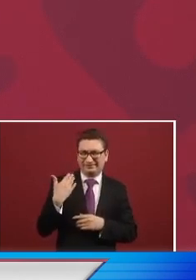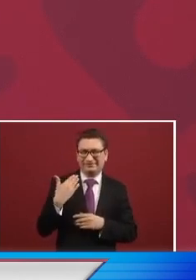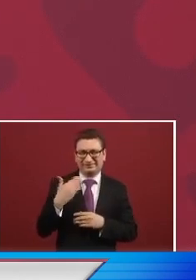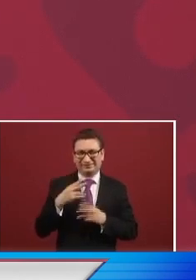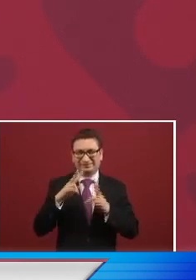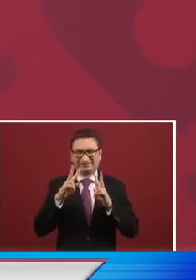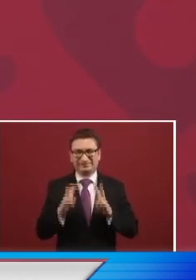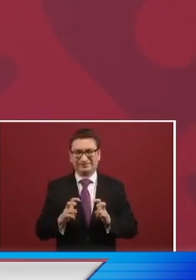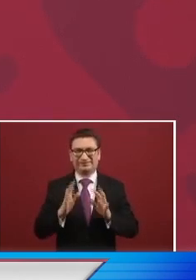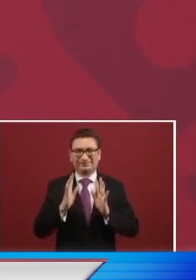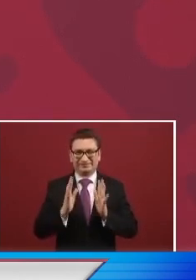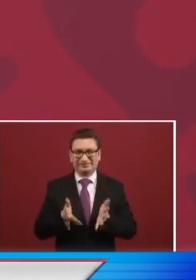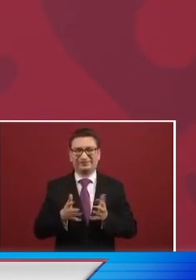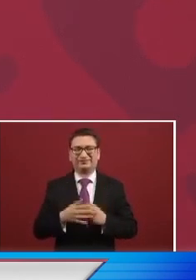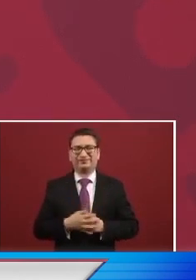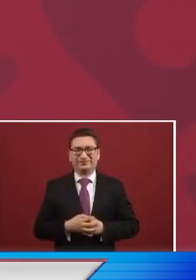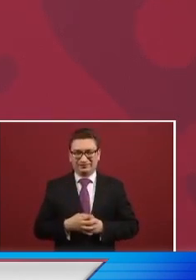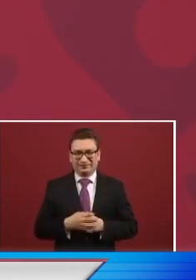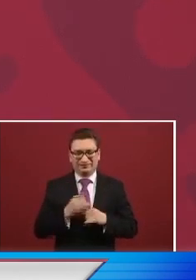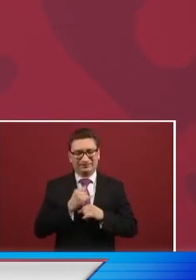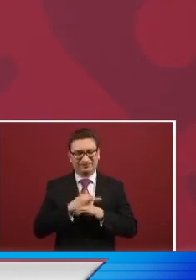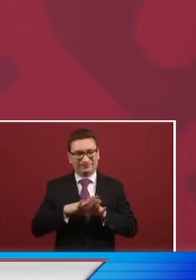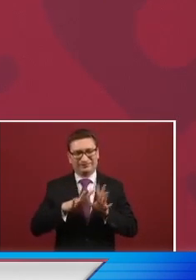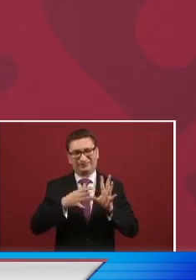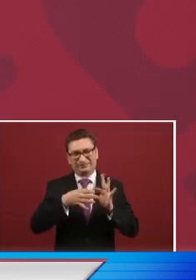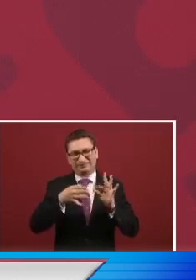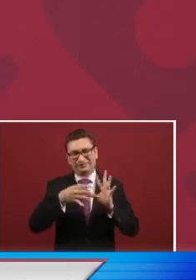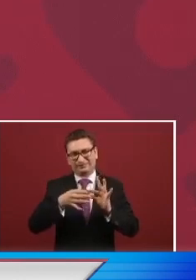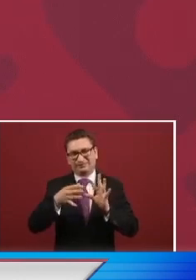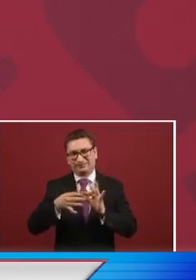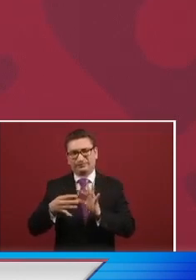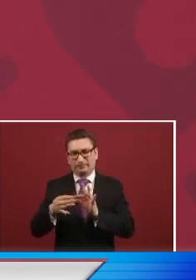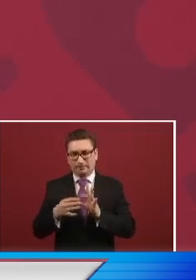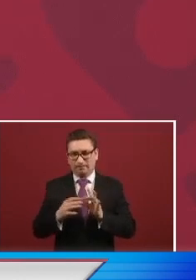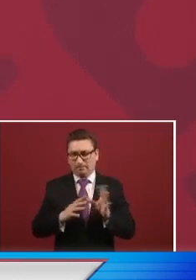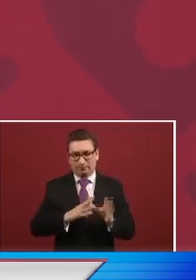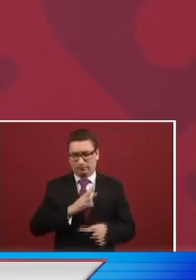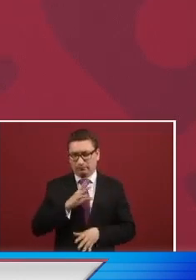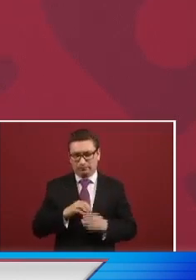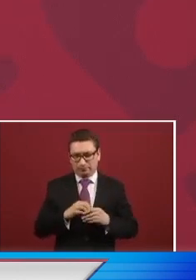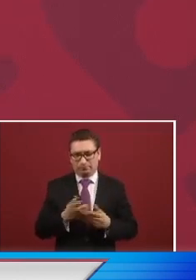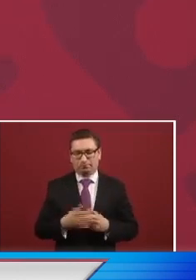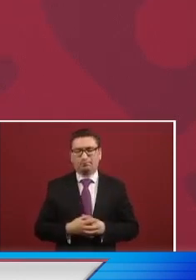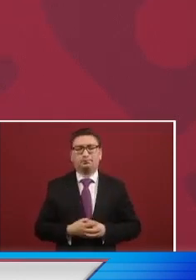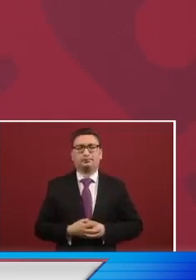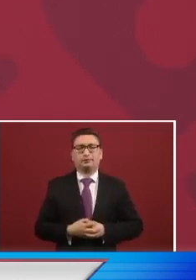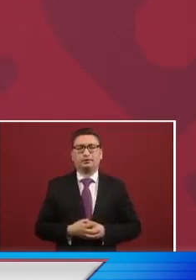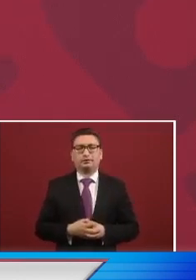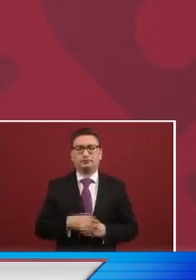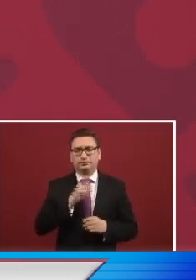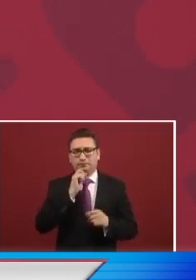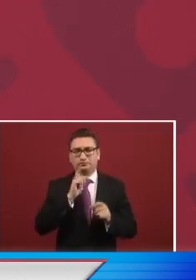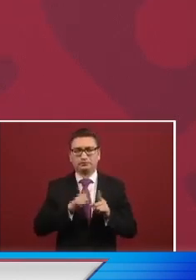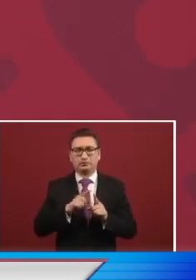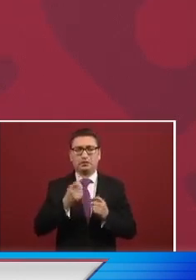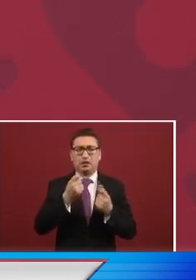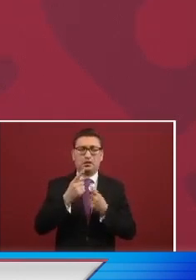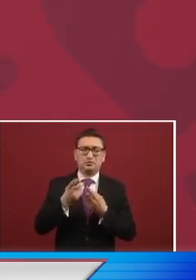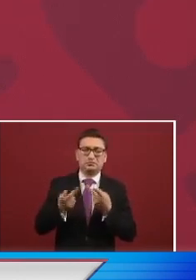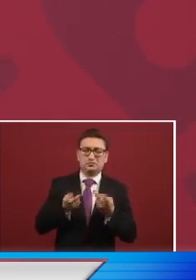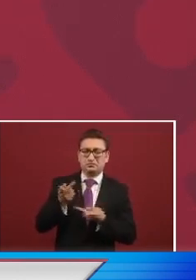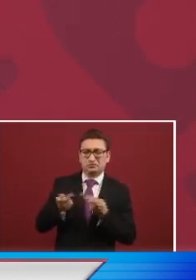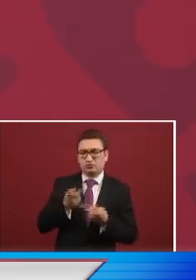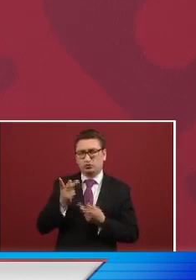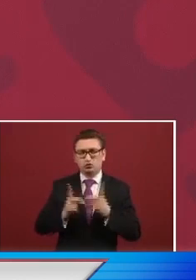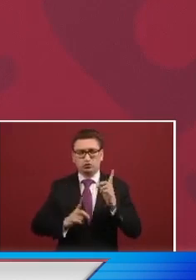proceso necesario para eliminar la corrupción de los procesos de compras del gobierno. Existe resistencia a estos cambios, pero no se cederá a chantajes